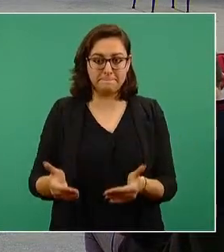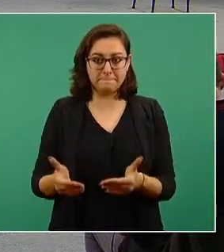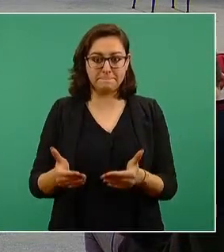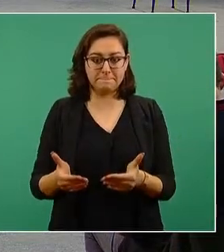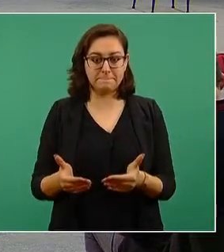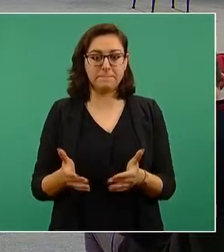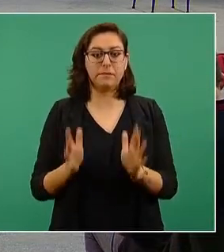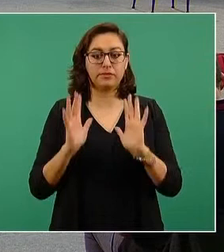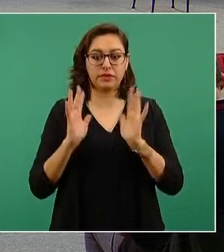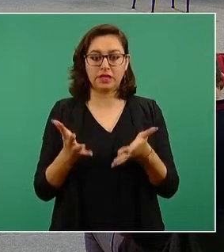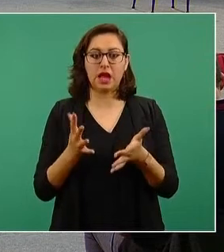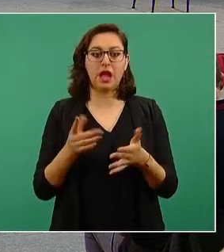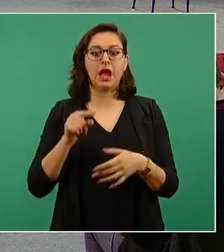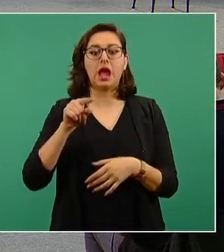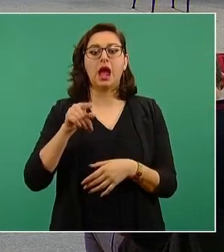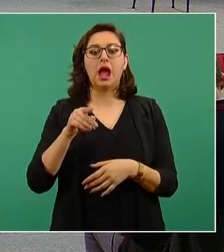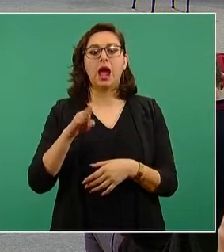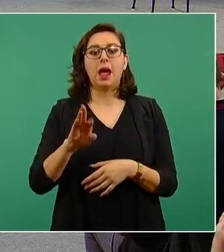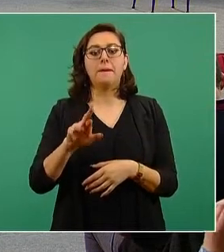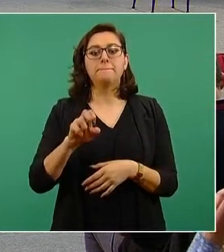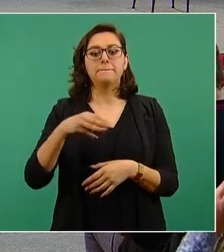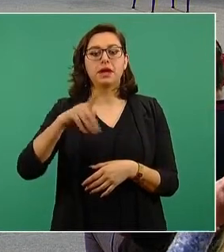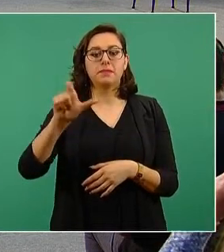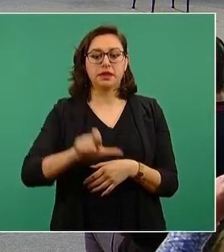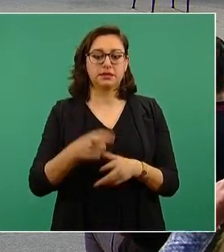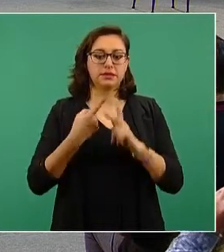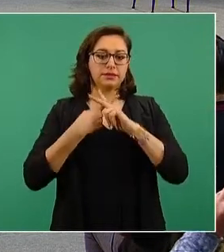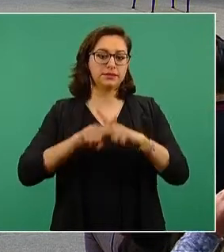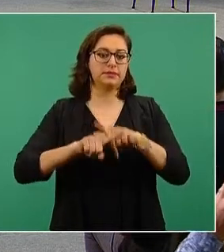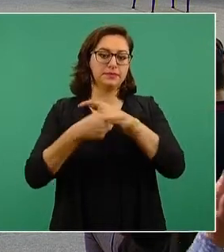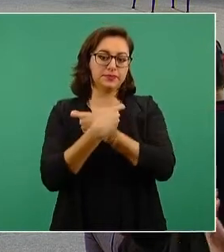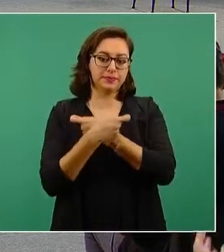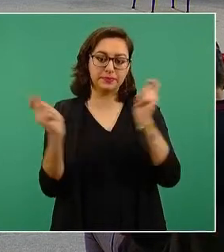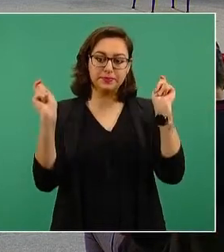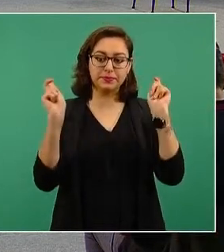ya está listo Birmex para su distribución.